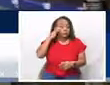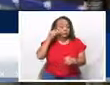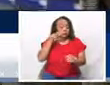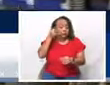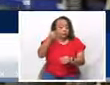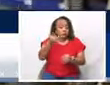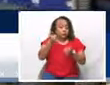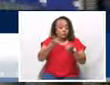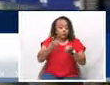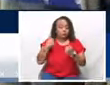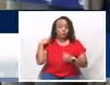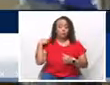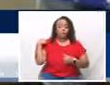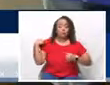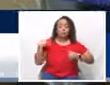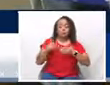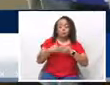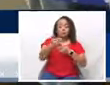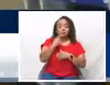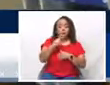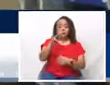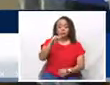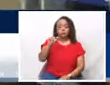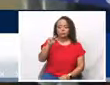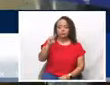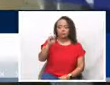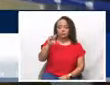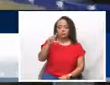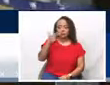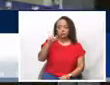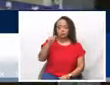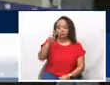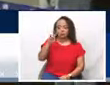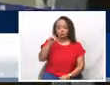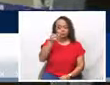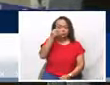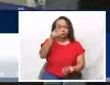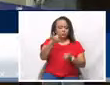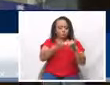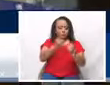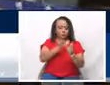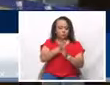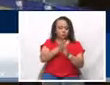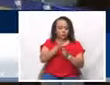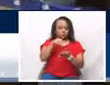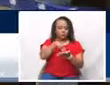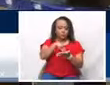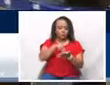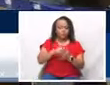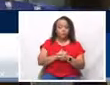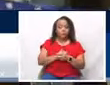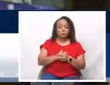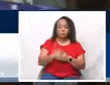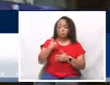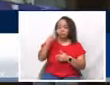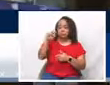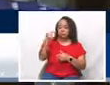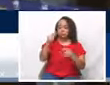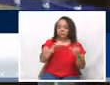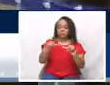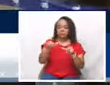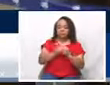tomar. Ya lo diré a Manuel Chanto, que lo tenemos en la mañana en Antiguosport Radio, ¿qué carrera va a tomar? ¿Qué rumbo va a tomar la carrera de Sherman? Que por cierto, Tao, tenemos una nota lista